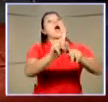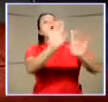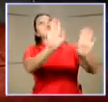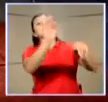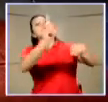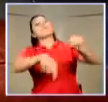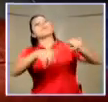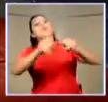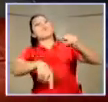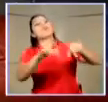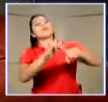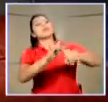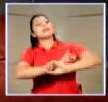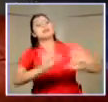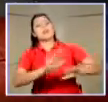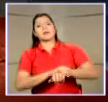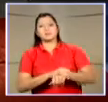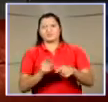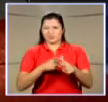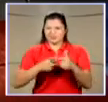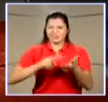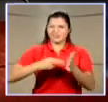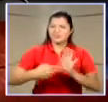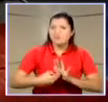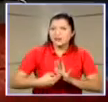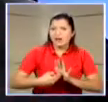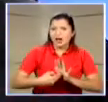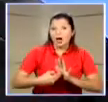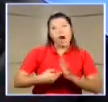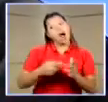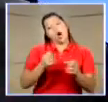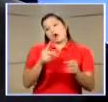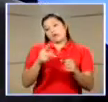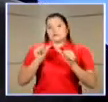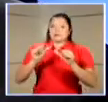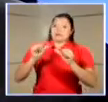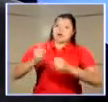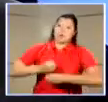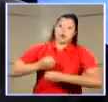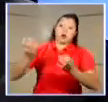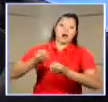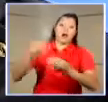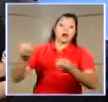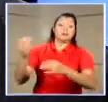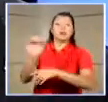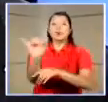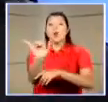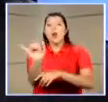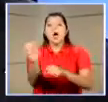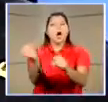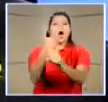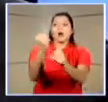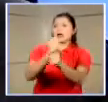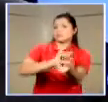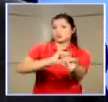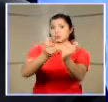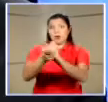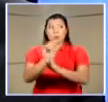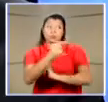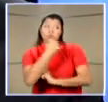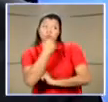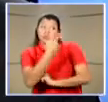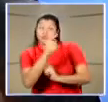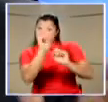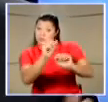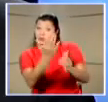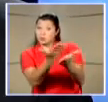nada, que es lo que están diciendo ustedes, y al final sigamos gastando como estamos gastando, hagamos una reforma como usted la que dice que